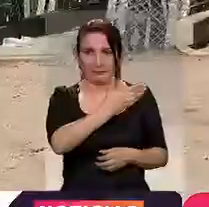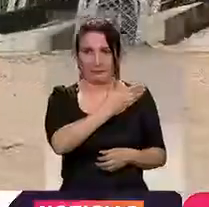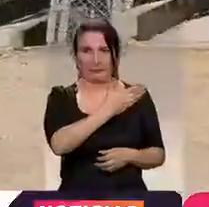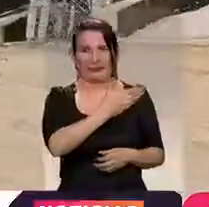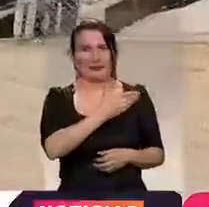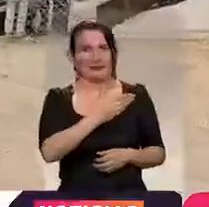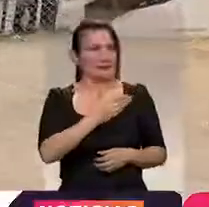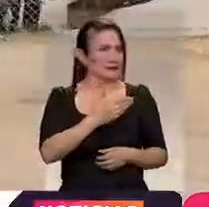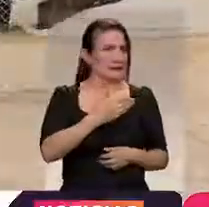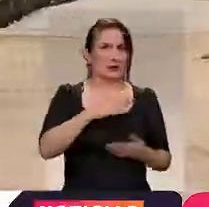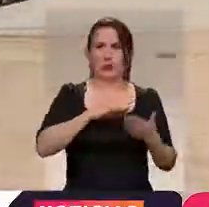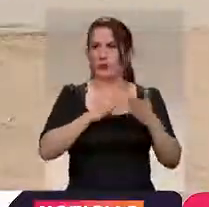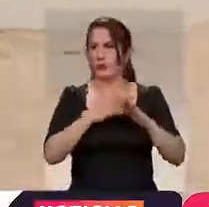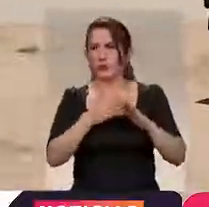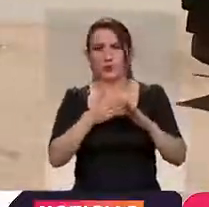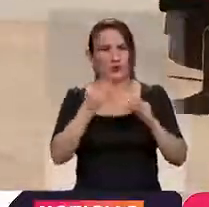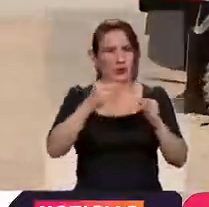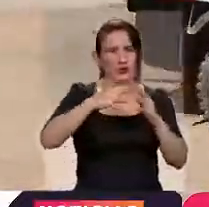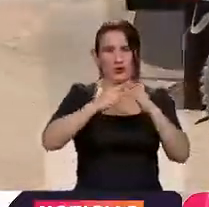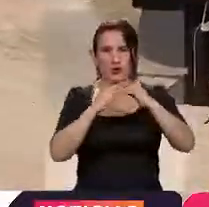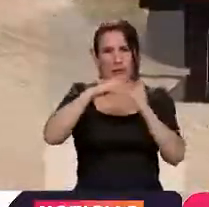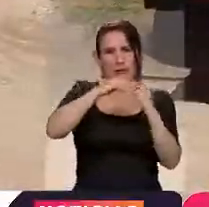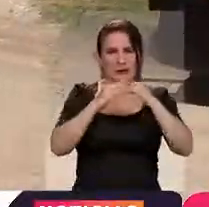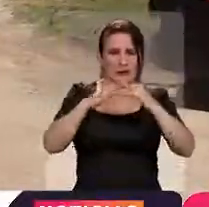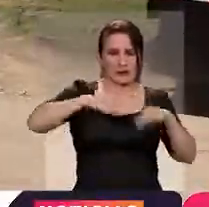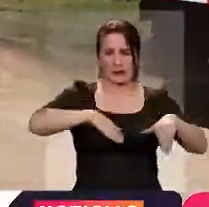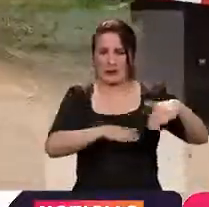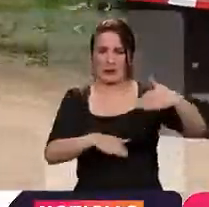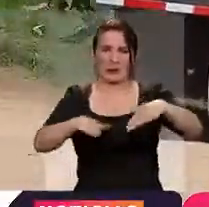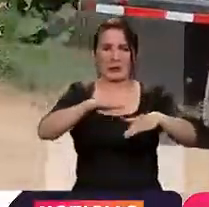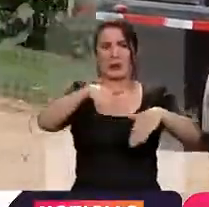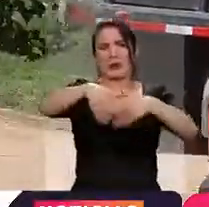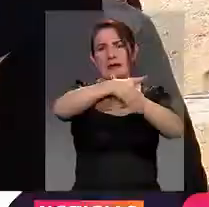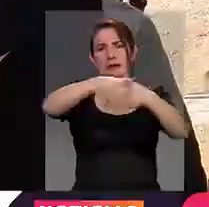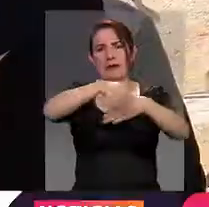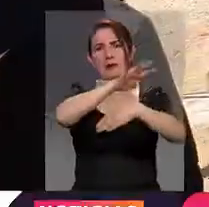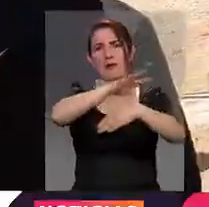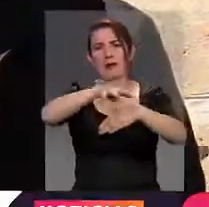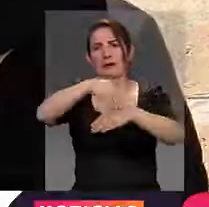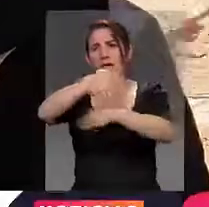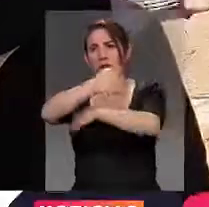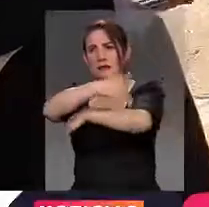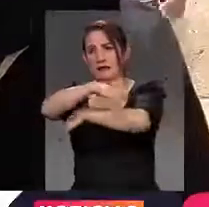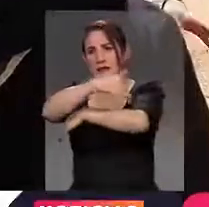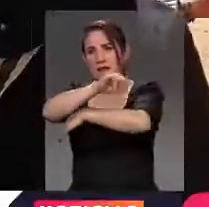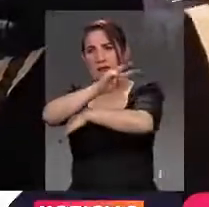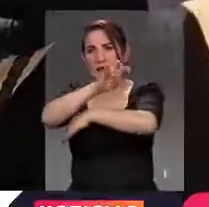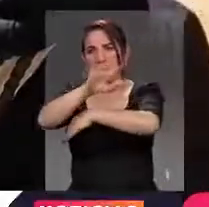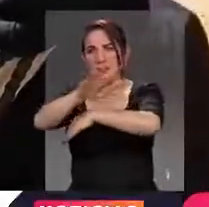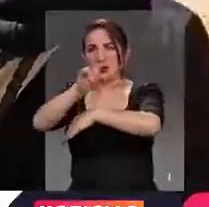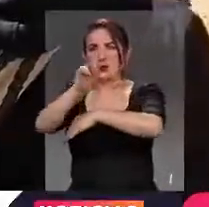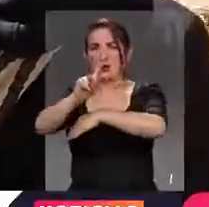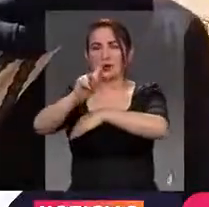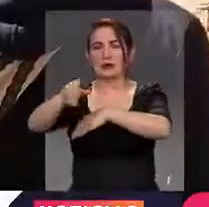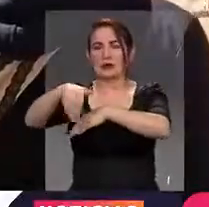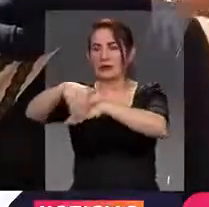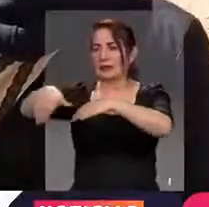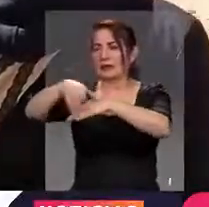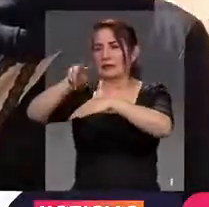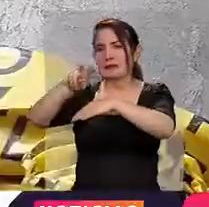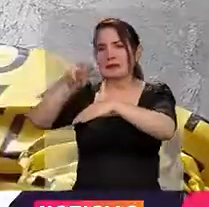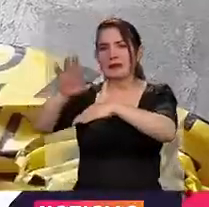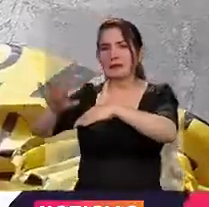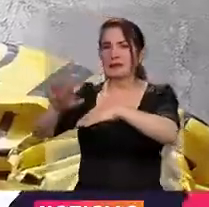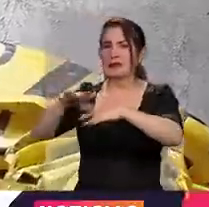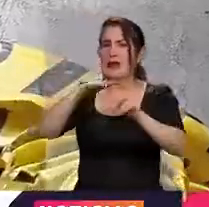Arizona dice que por el constante paso de tráfico pesado por la carrera cuarta entre calle 75D y calle 75, tiene